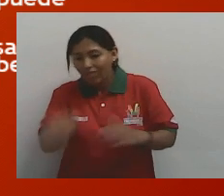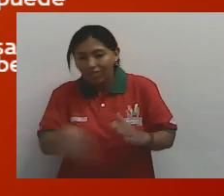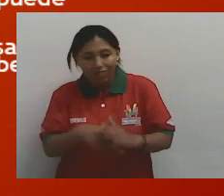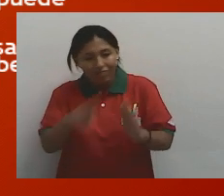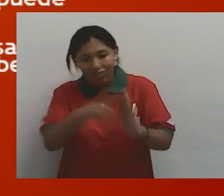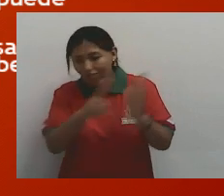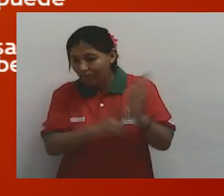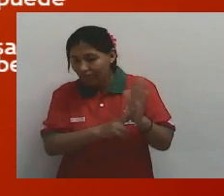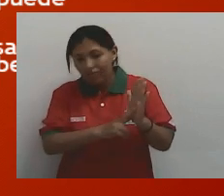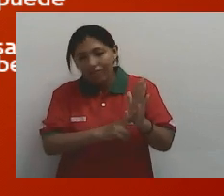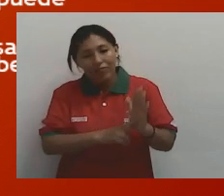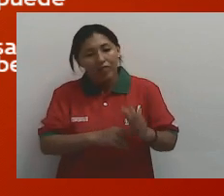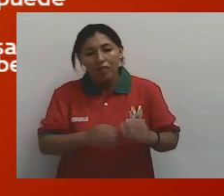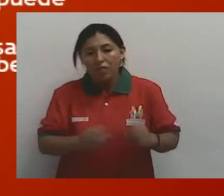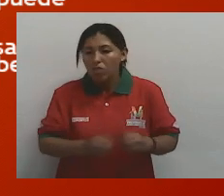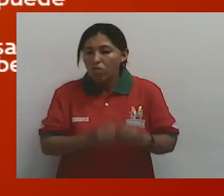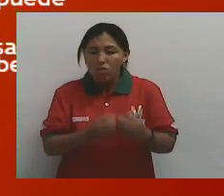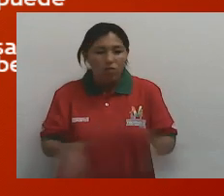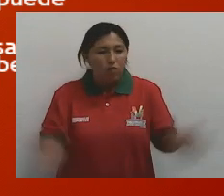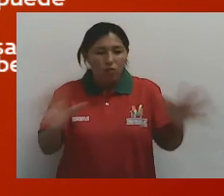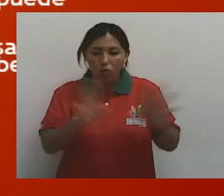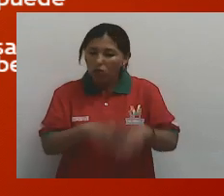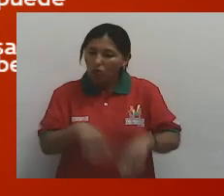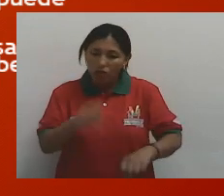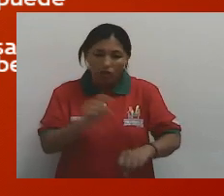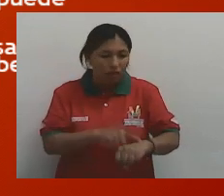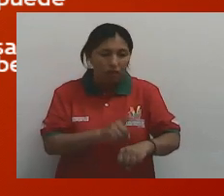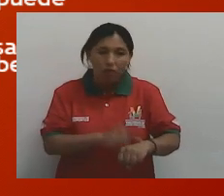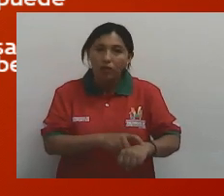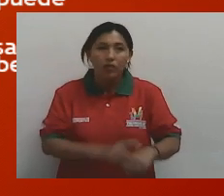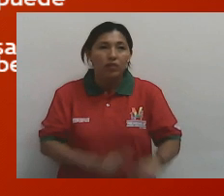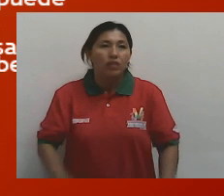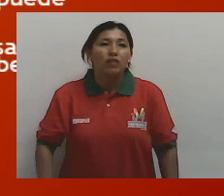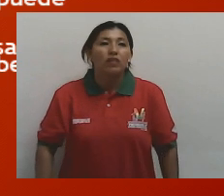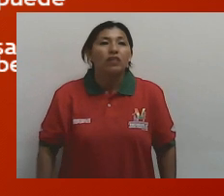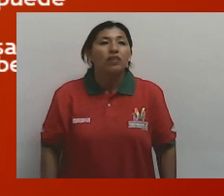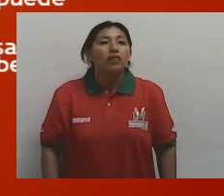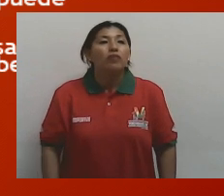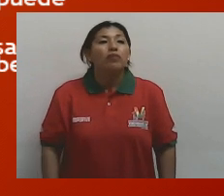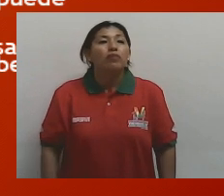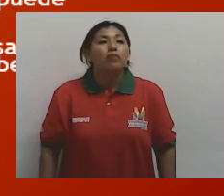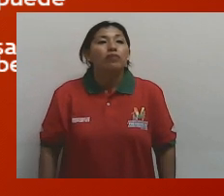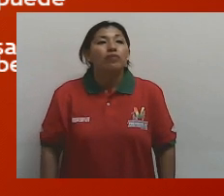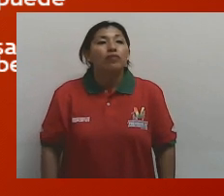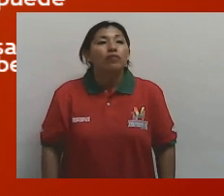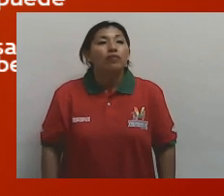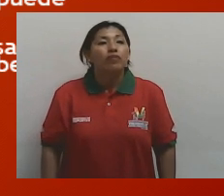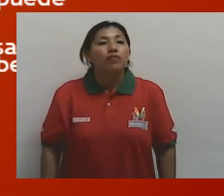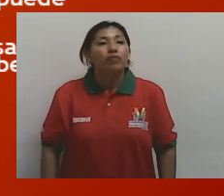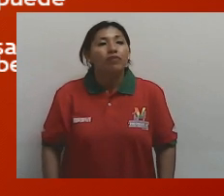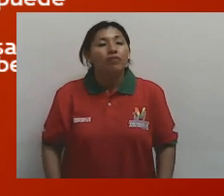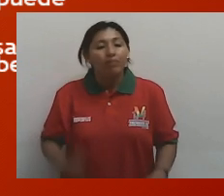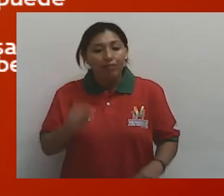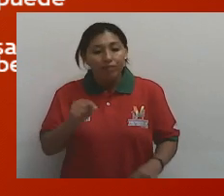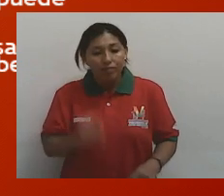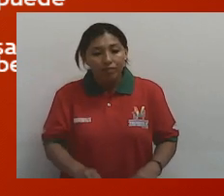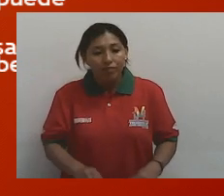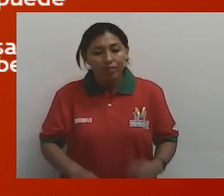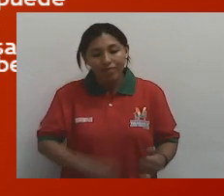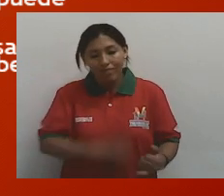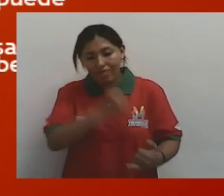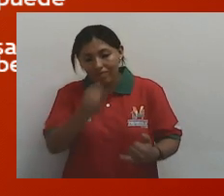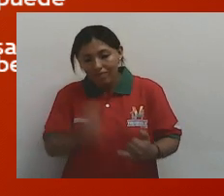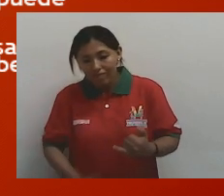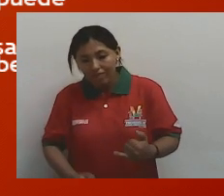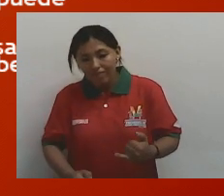es abarcar más tiempo. Por tanto, aquí termina mi intervención.